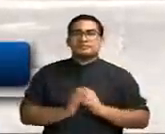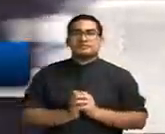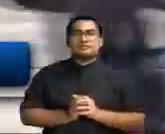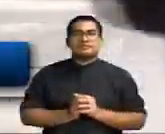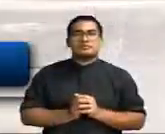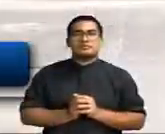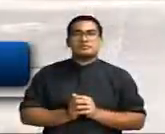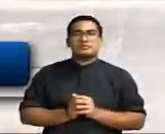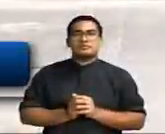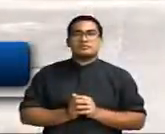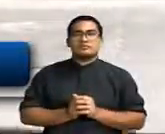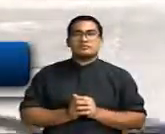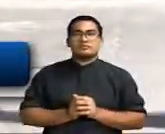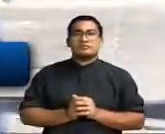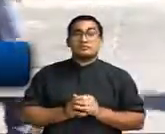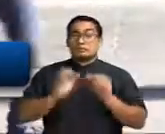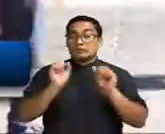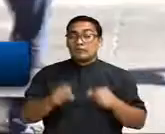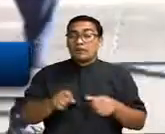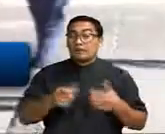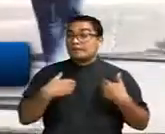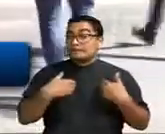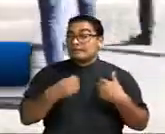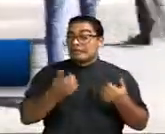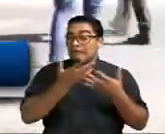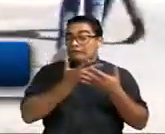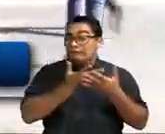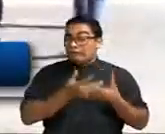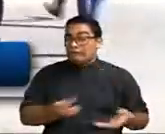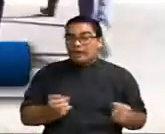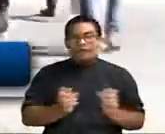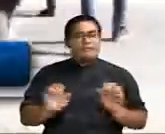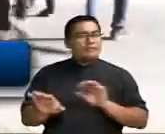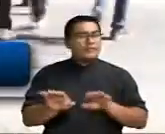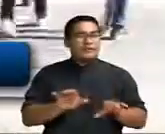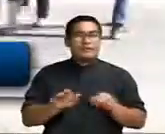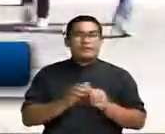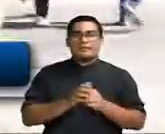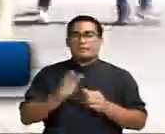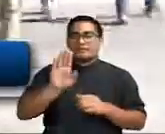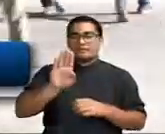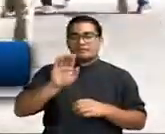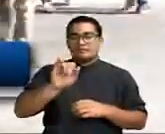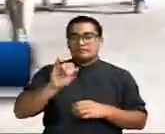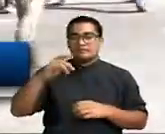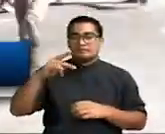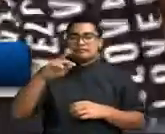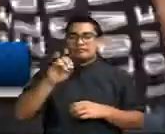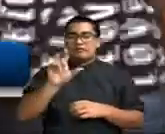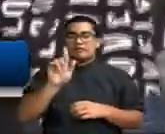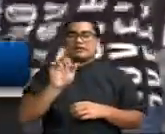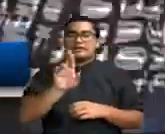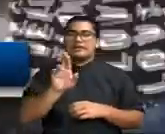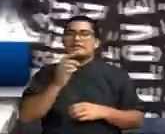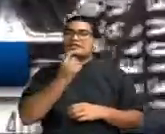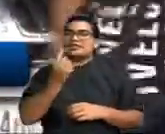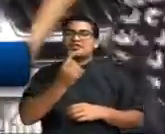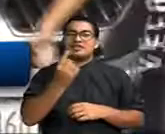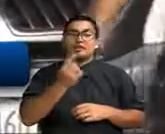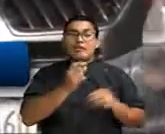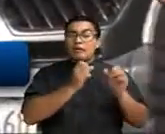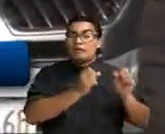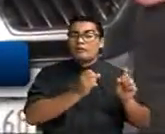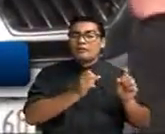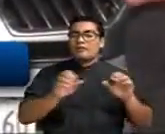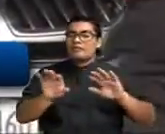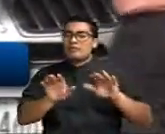que esa persona pueda trabajar ni estudiar. Ahora, doctor, este trastorno bipolar es más frecuente en las mujeres. ¿Se mira más el